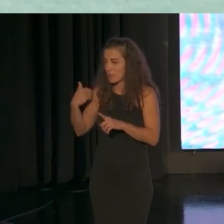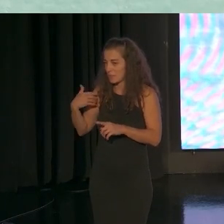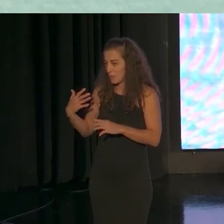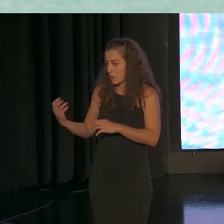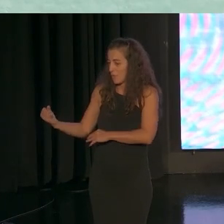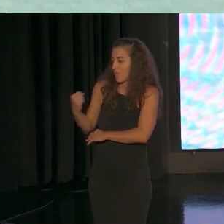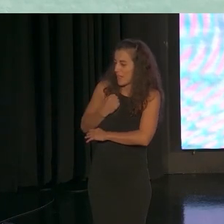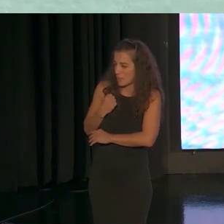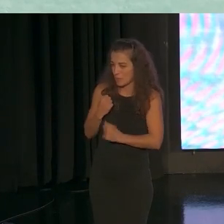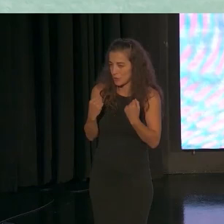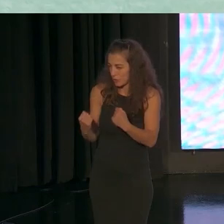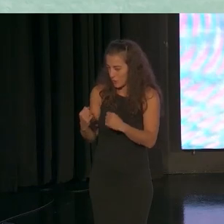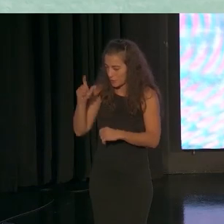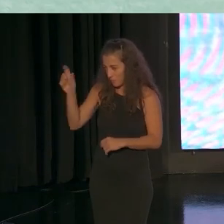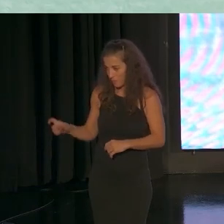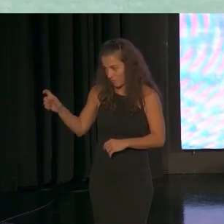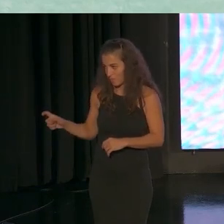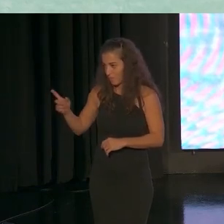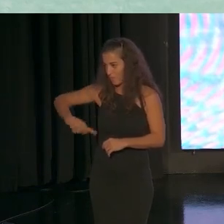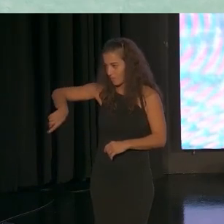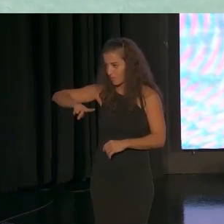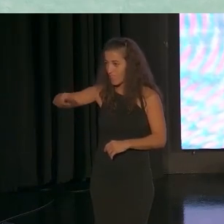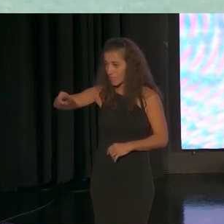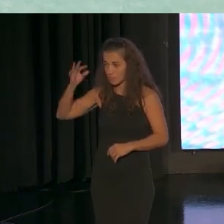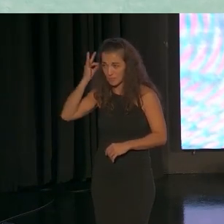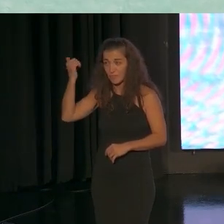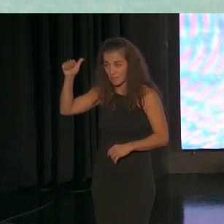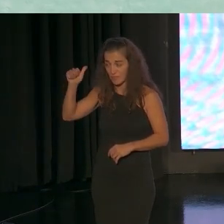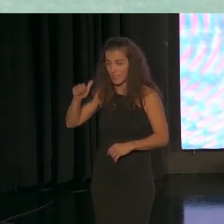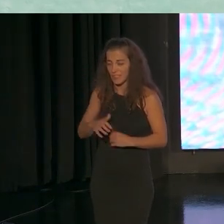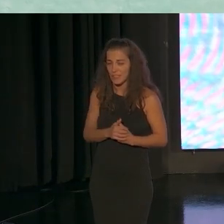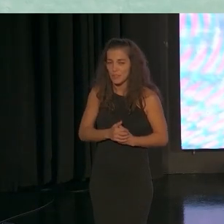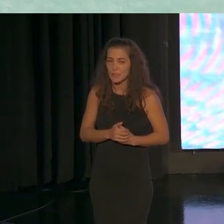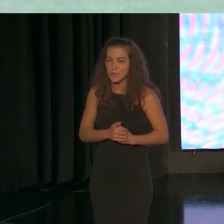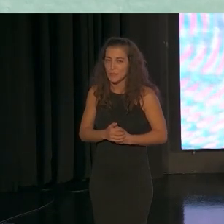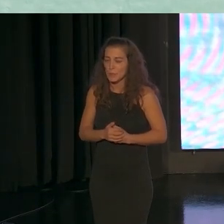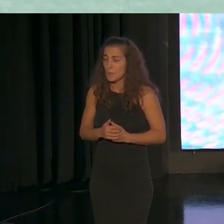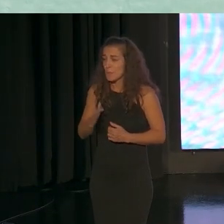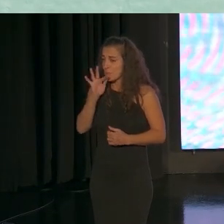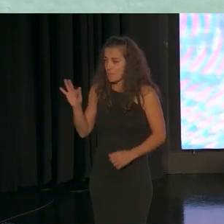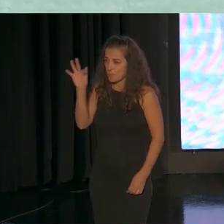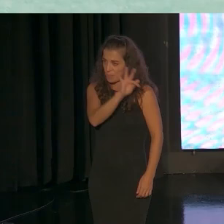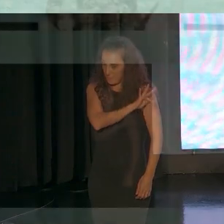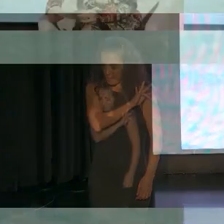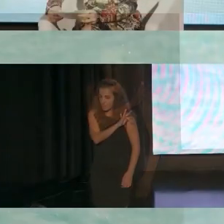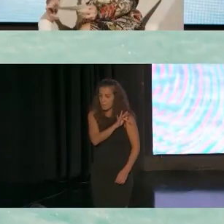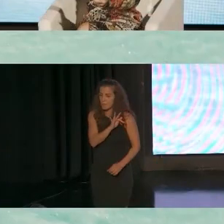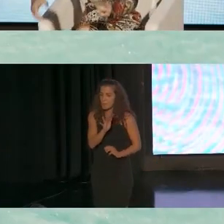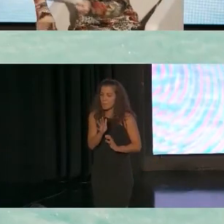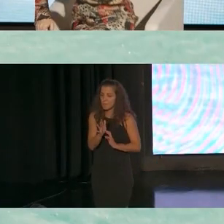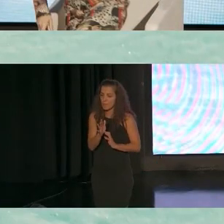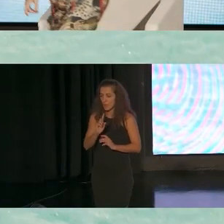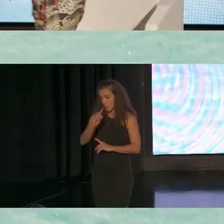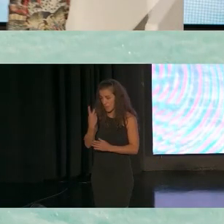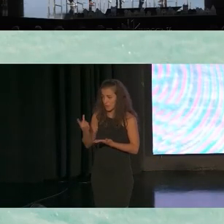en en nuestras en nuestro mundo no los hermanos y hermanas le voy a dar la palabra me voy a